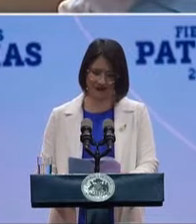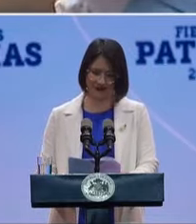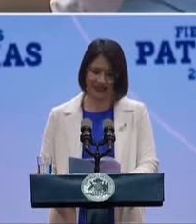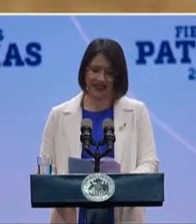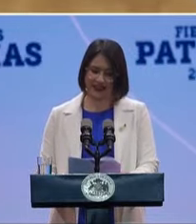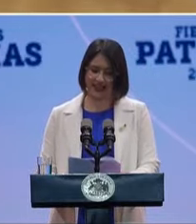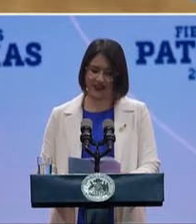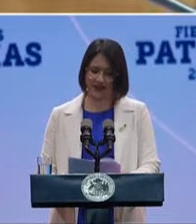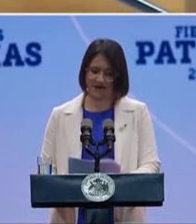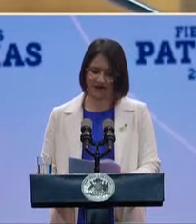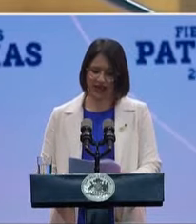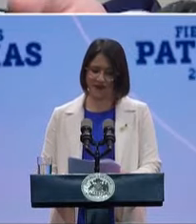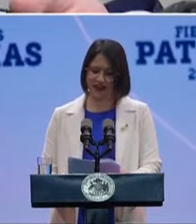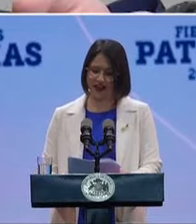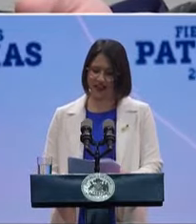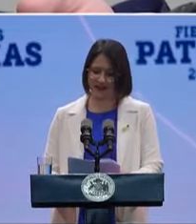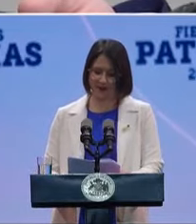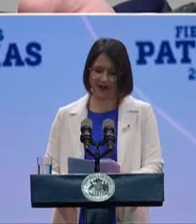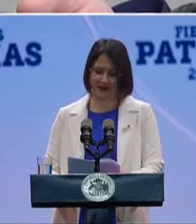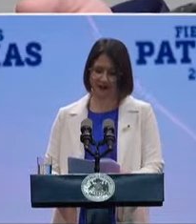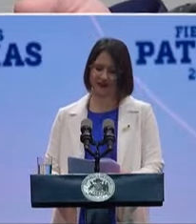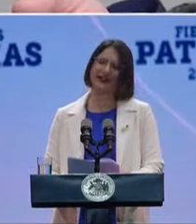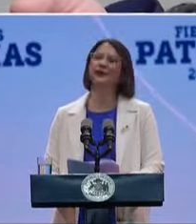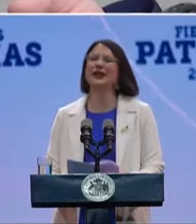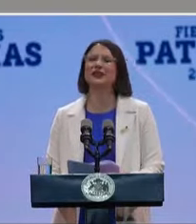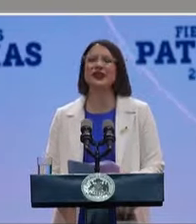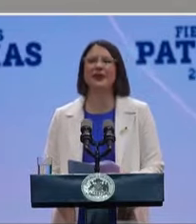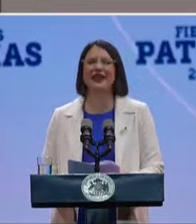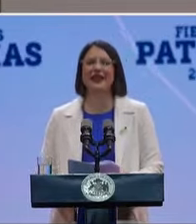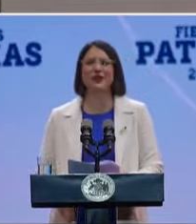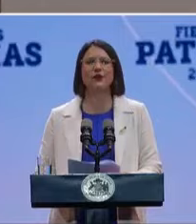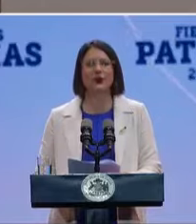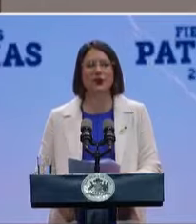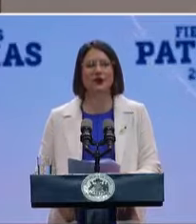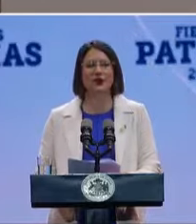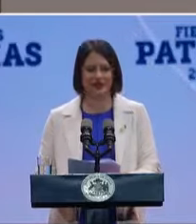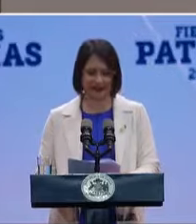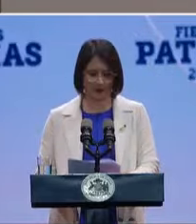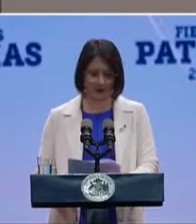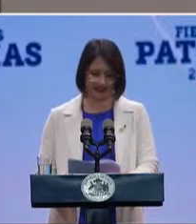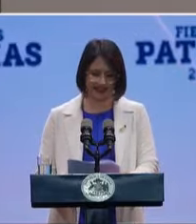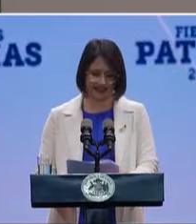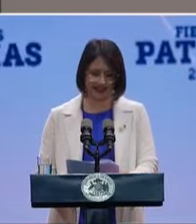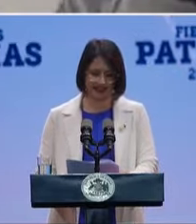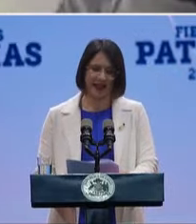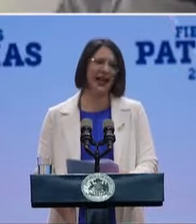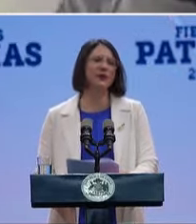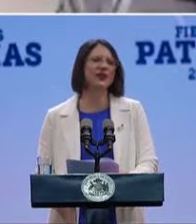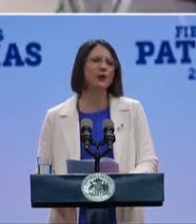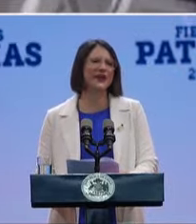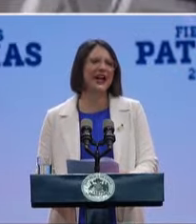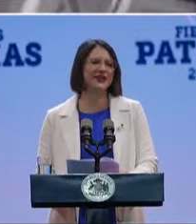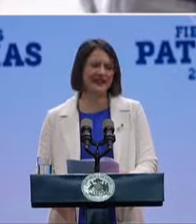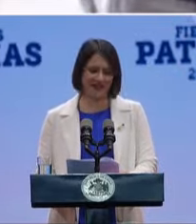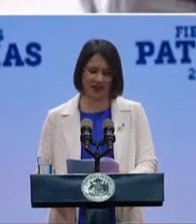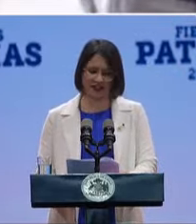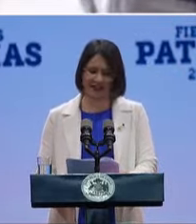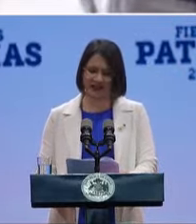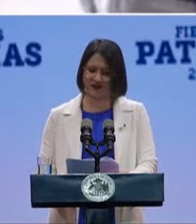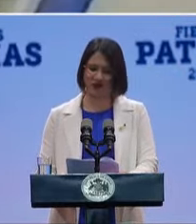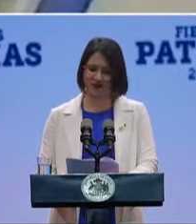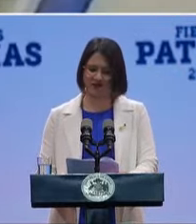que perfectamente pudo haber ido y haber vuelto y estar en la reunión. Se encontró solo una fracción de los